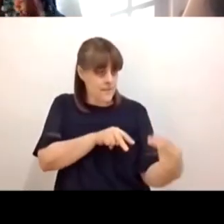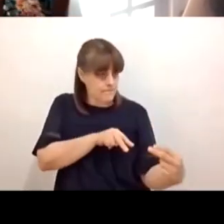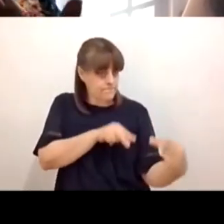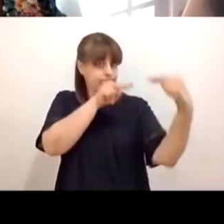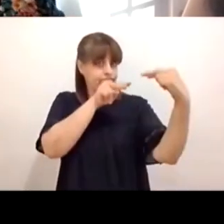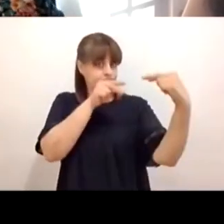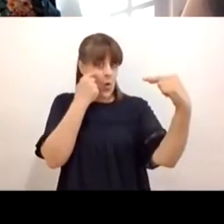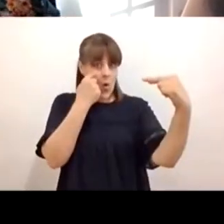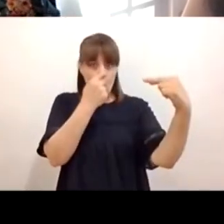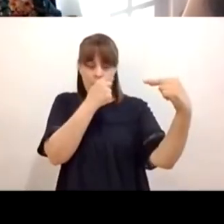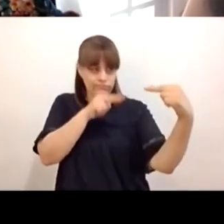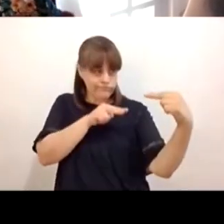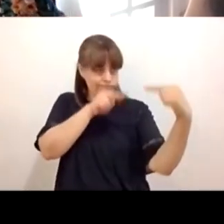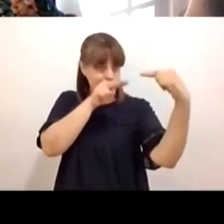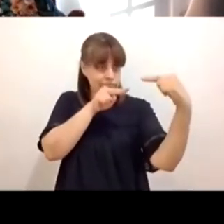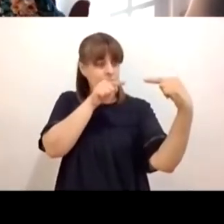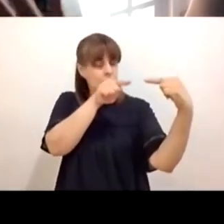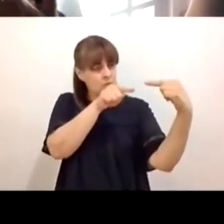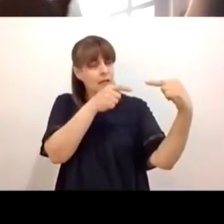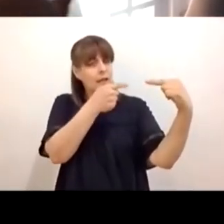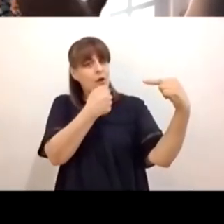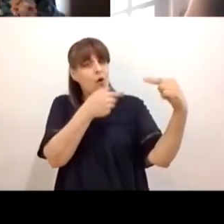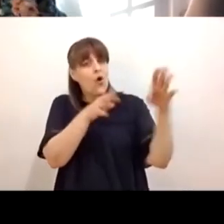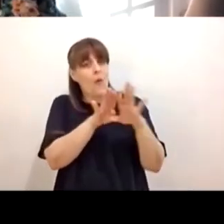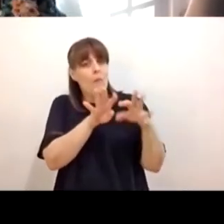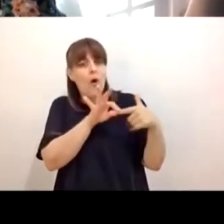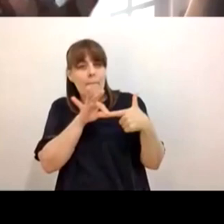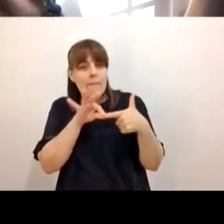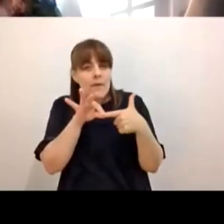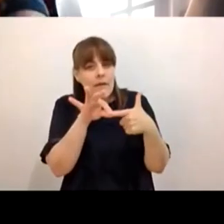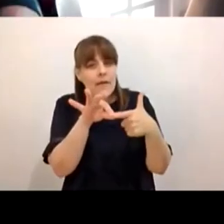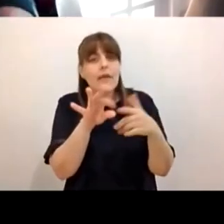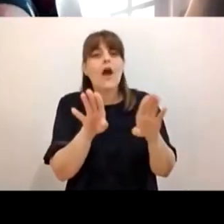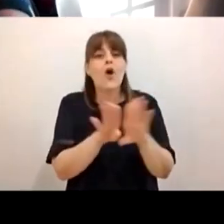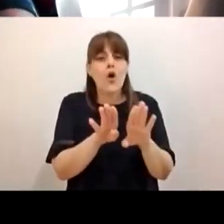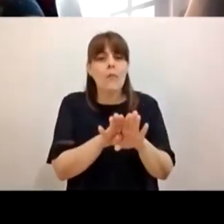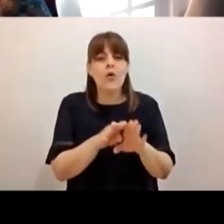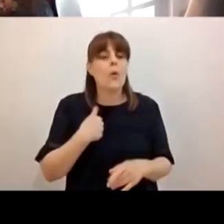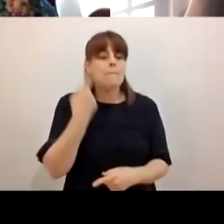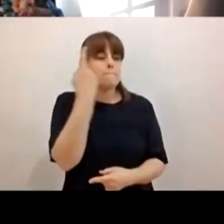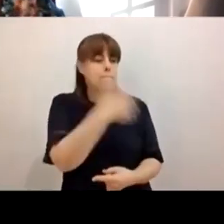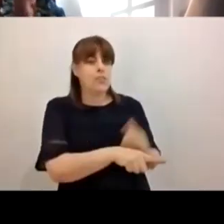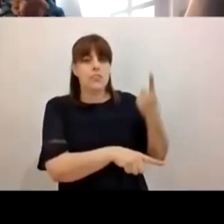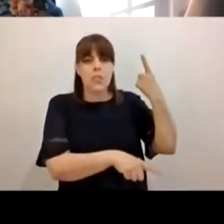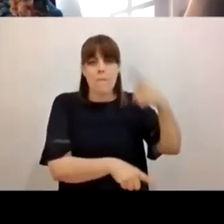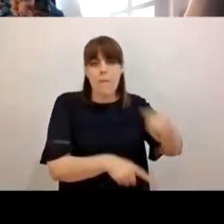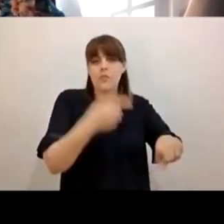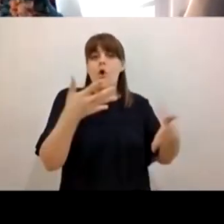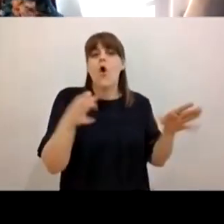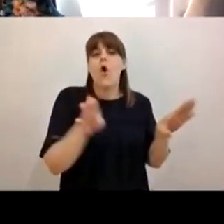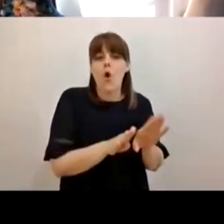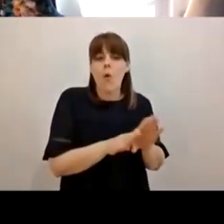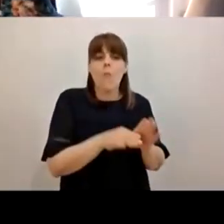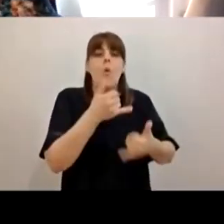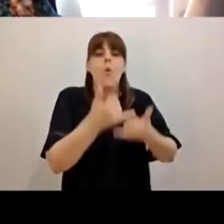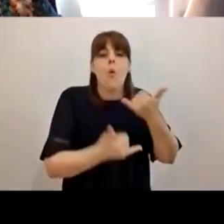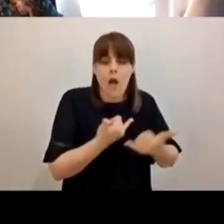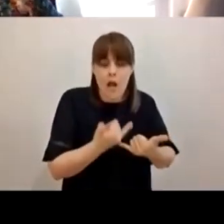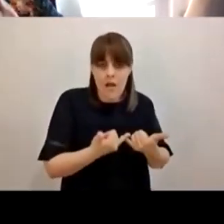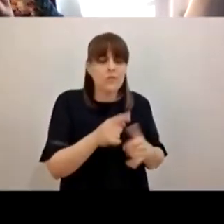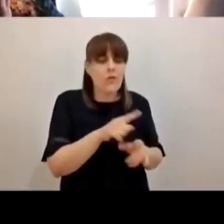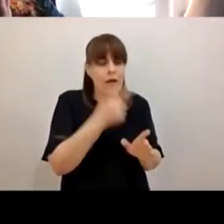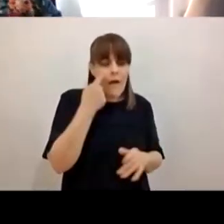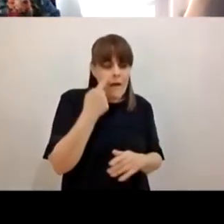ojos y dejar que él o ella me conduzca en el juego en vez de estar diciéndole qué tiene que hacer con la pelota mejor que ella me muestre las posibilidades que ella ve